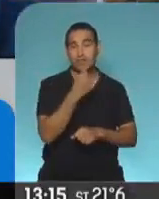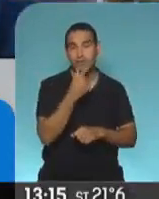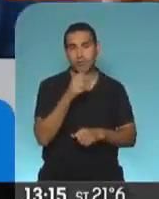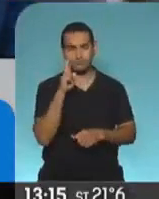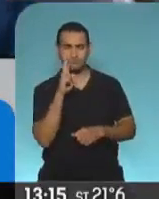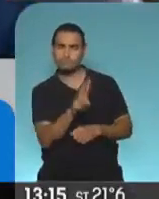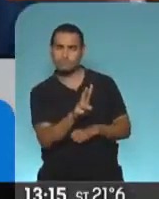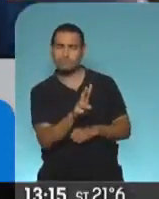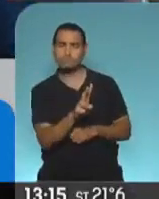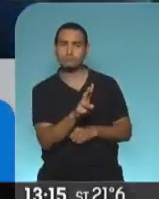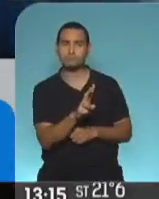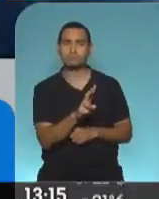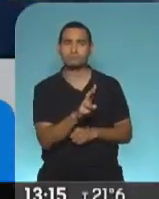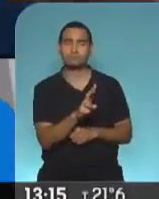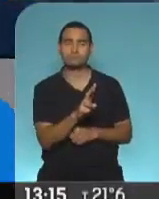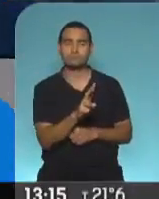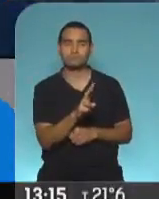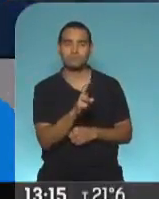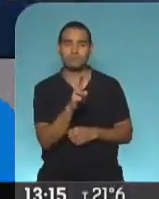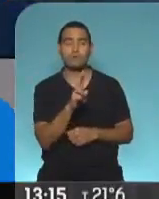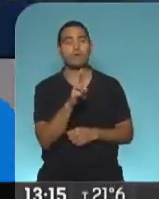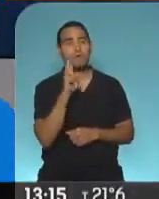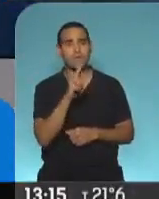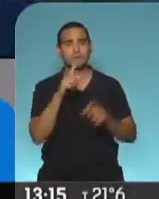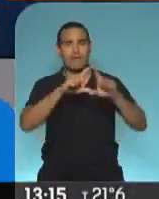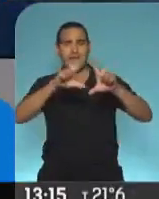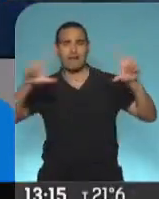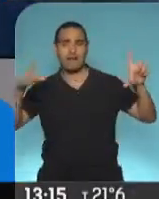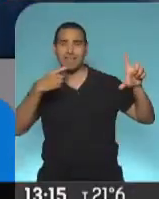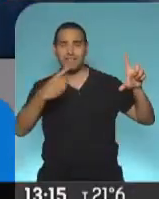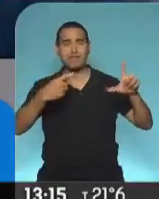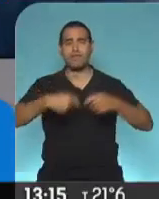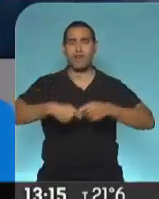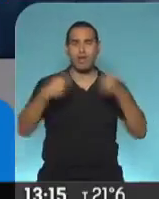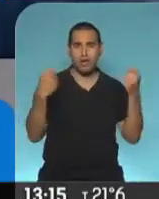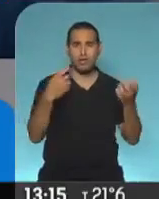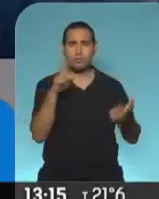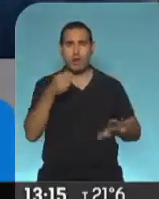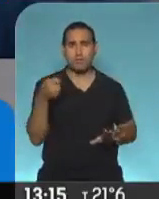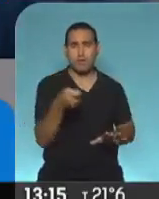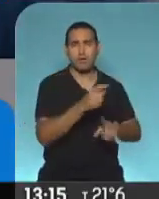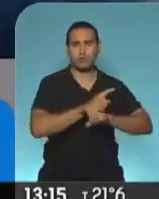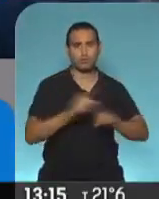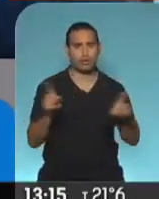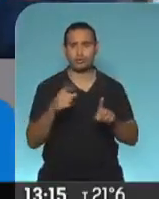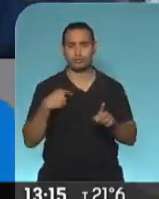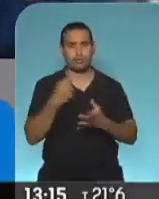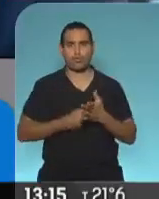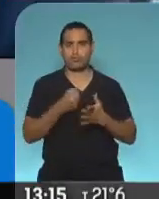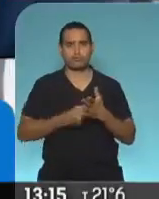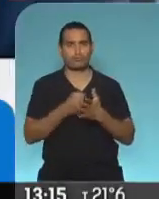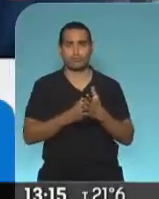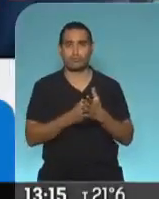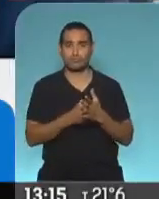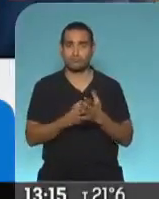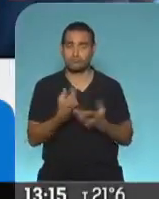ver y mostrado hasta los medios un gran cartel que decía ni violadores ni femicidas son parte de nuestra lucha, no están en nuestra lista.